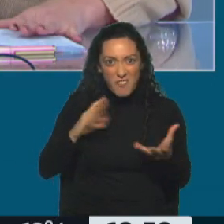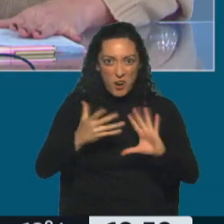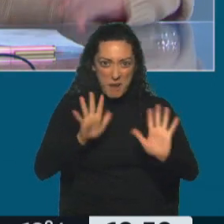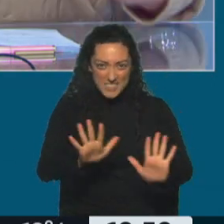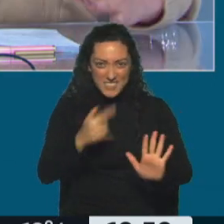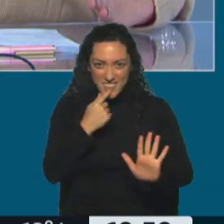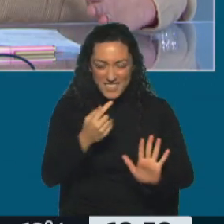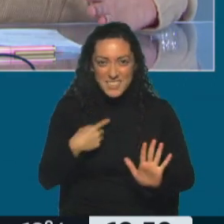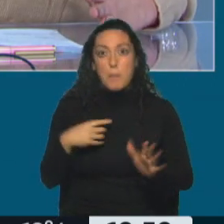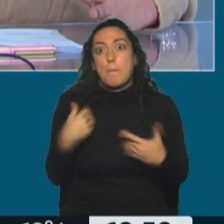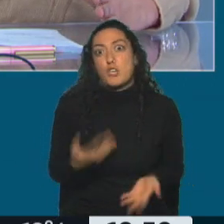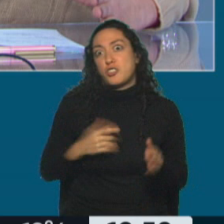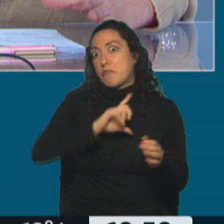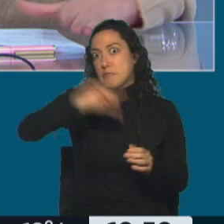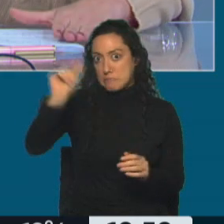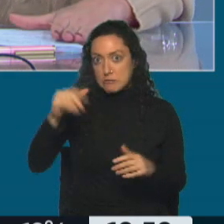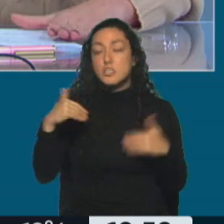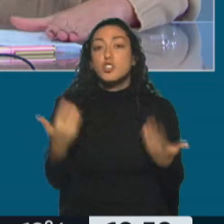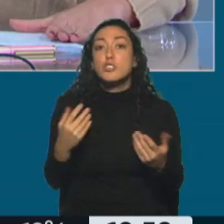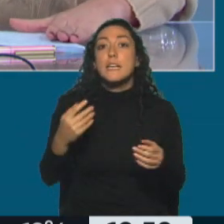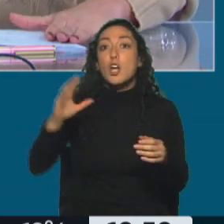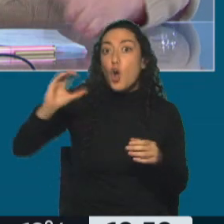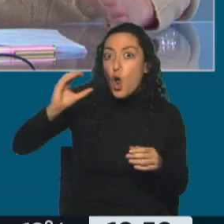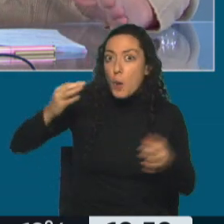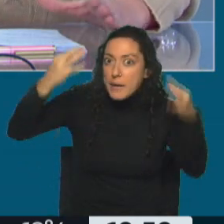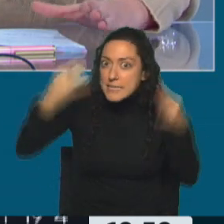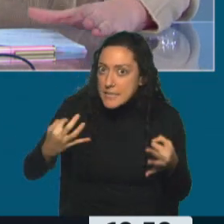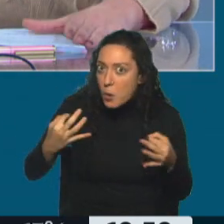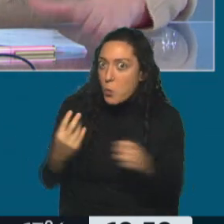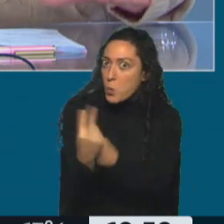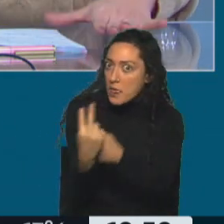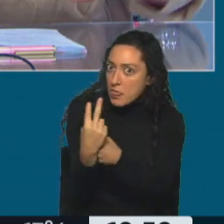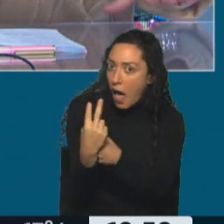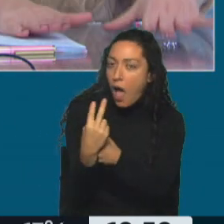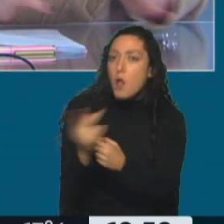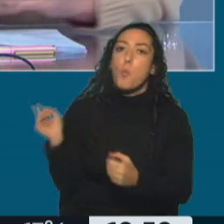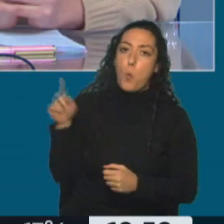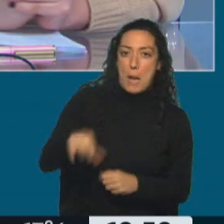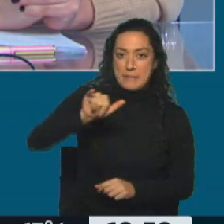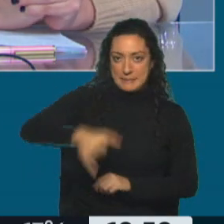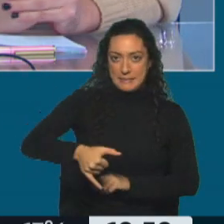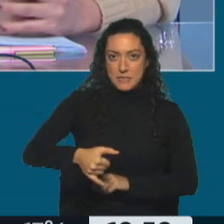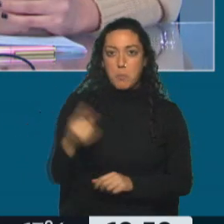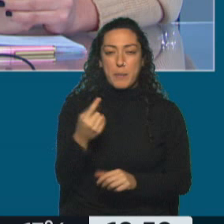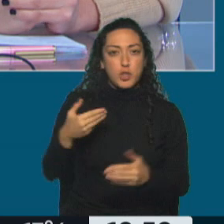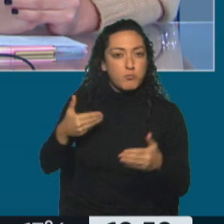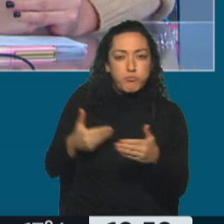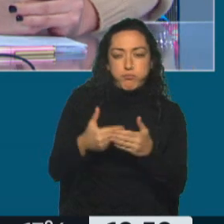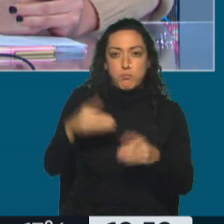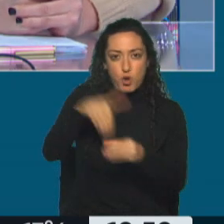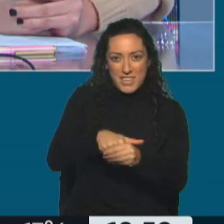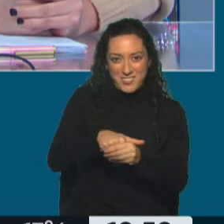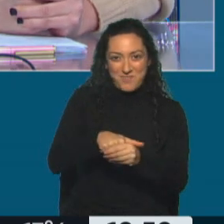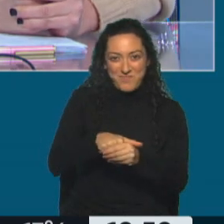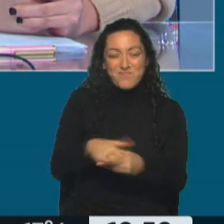se refirió, y que cuando le garantizaron seguridad en Colombia decidió volver en las últimas horas. Pero dio algunas entrevistas, entre ellas uno